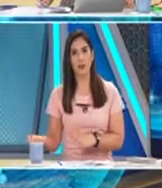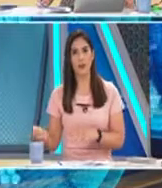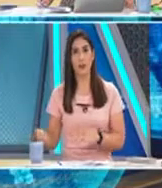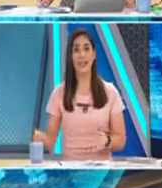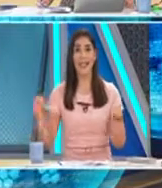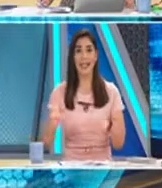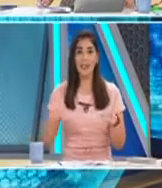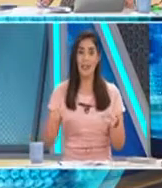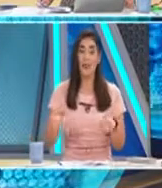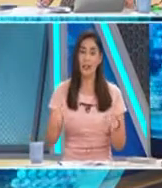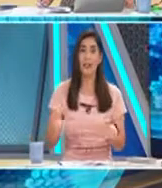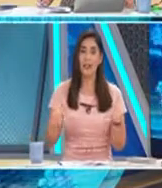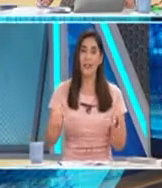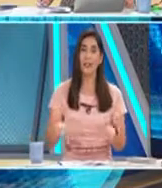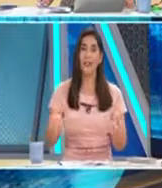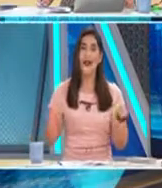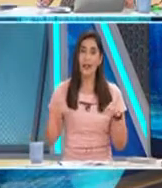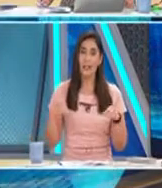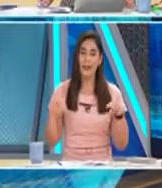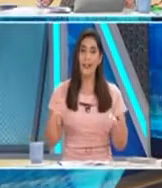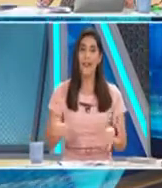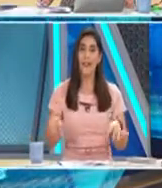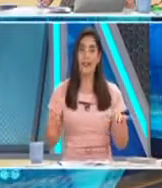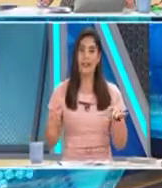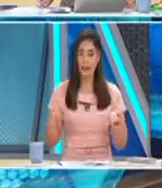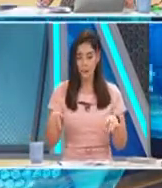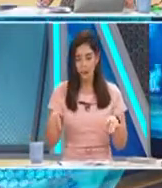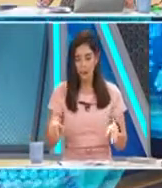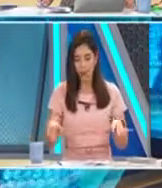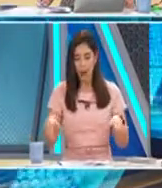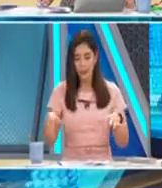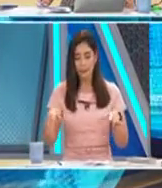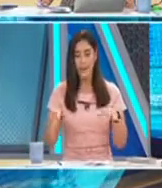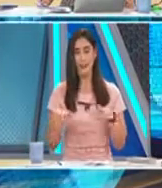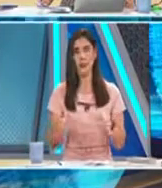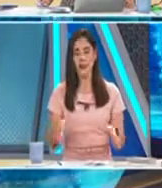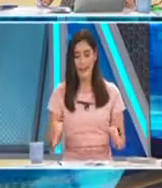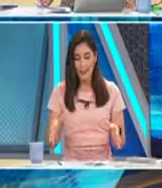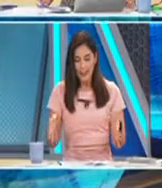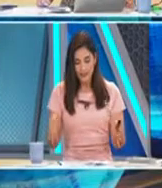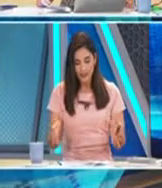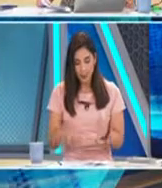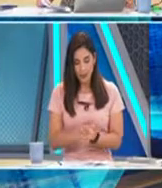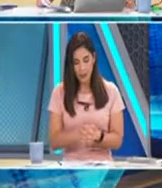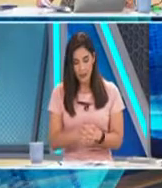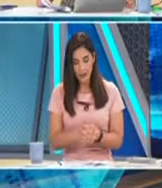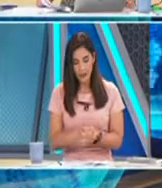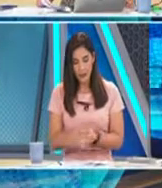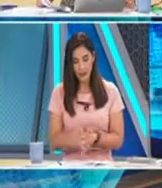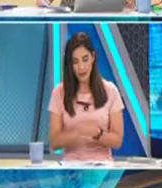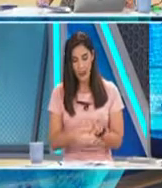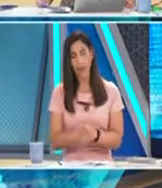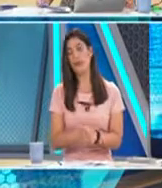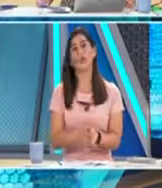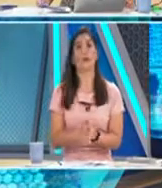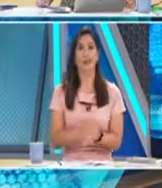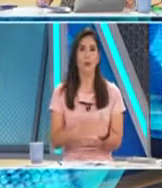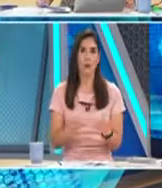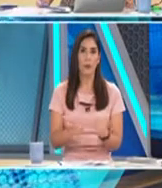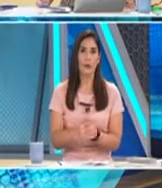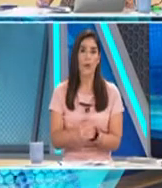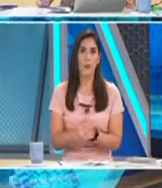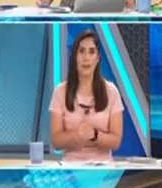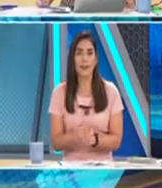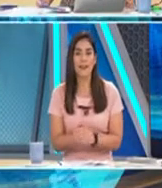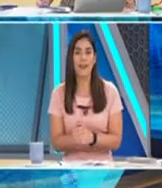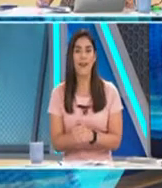pensiones, sino en este momento también afectaría el presupuesto nacional. Estamos con David Tuesta, exministro de Economía y, por